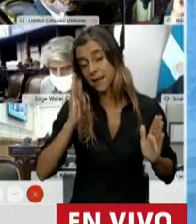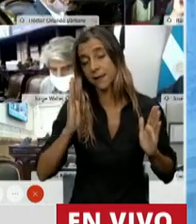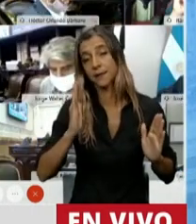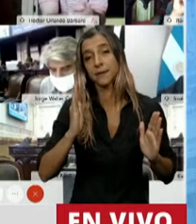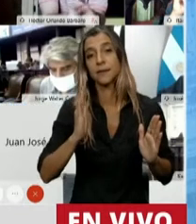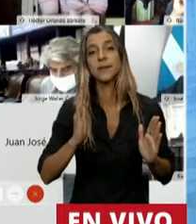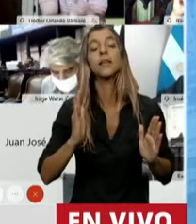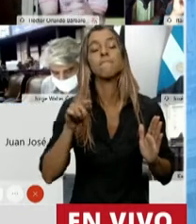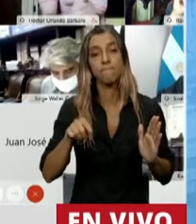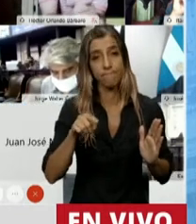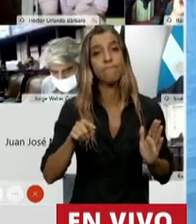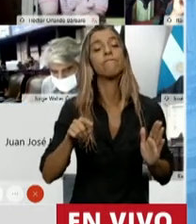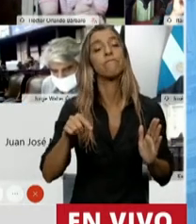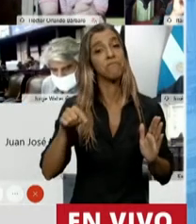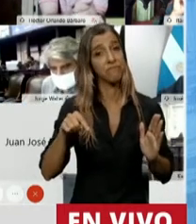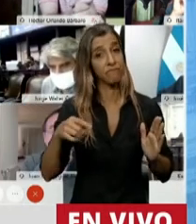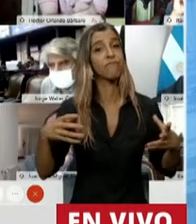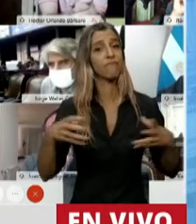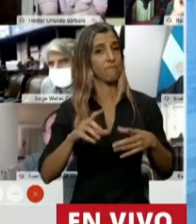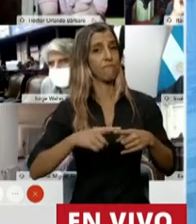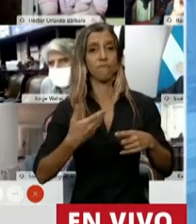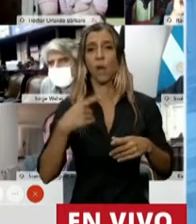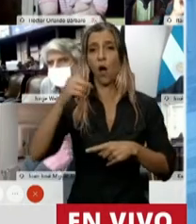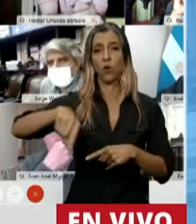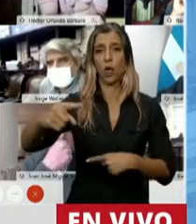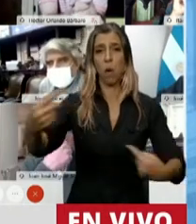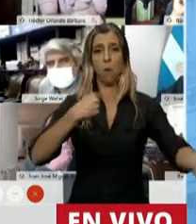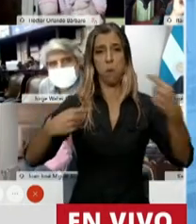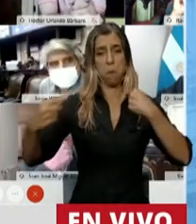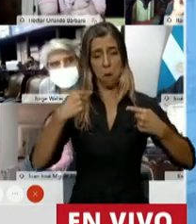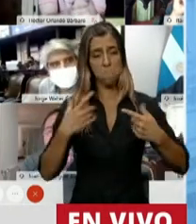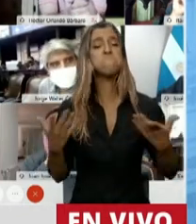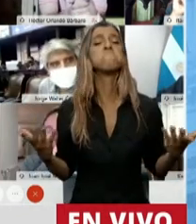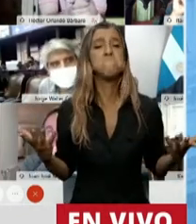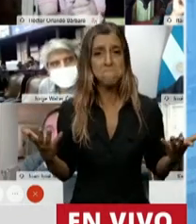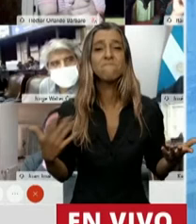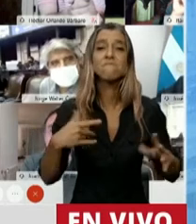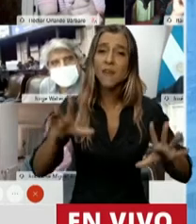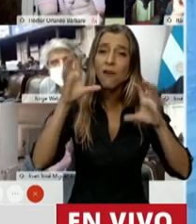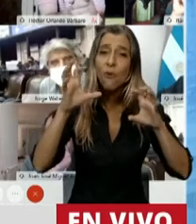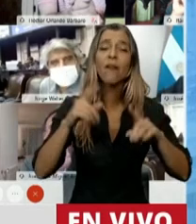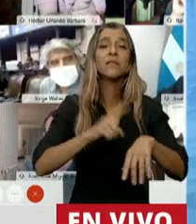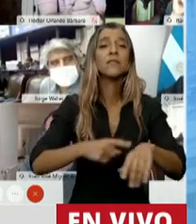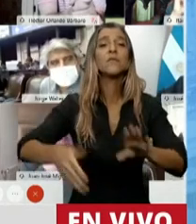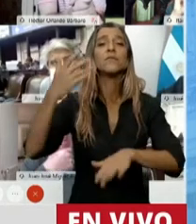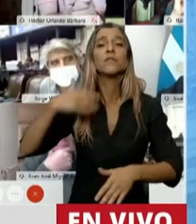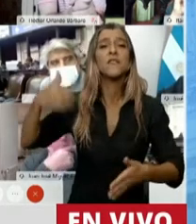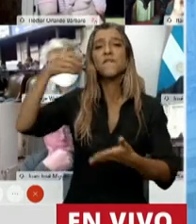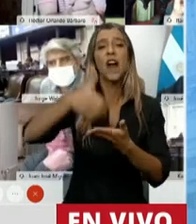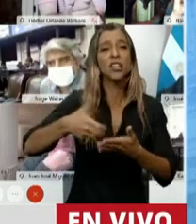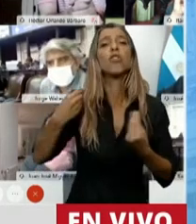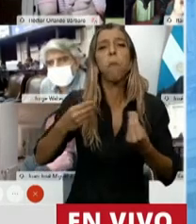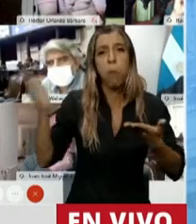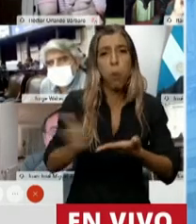esta fuerza política que es tan criticada, hay que recordar que la inversión productiva creció